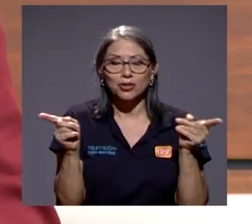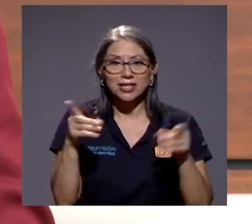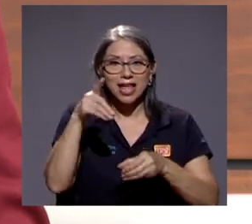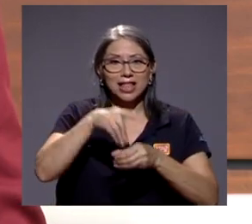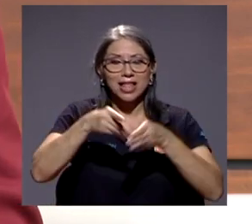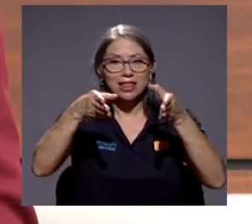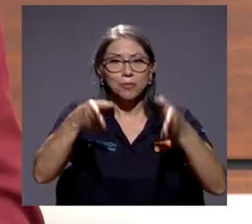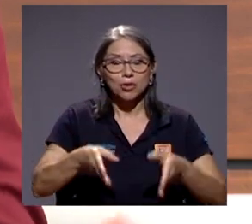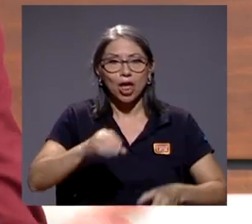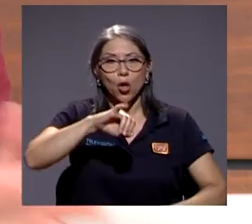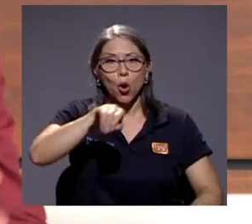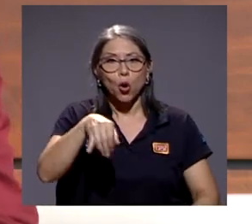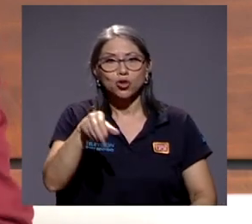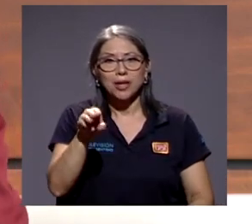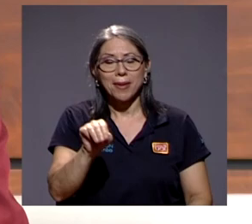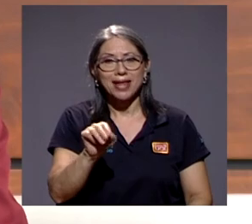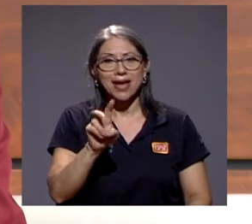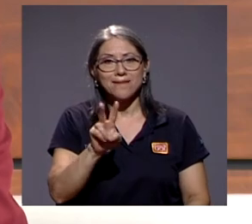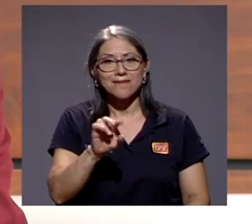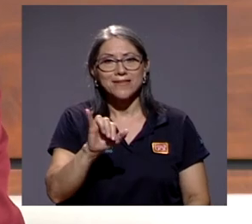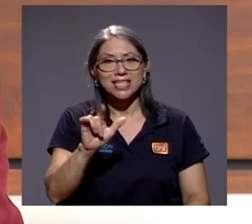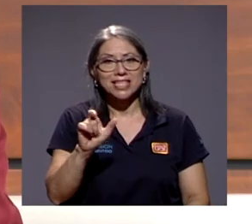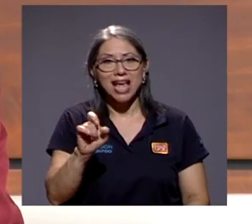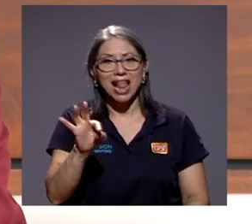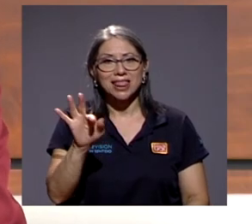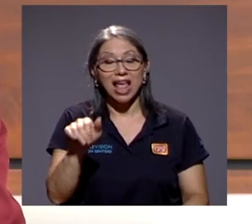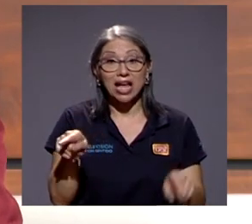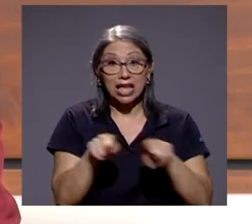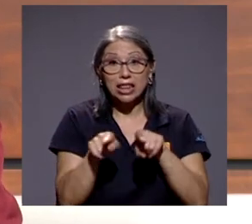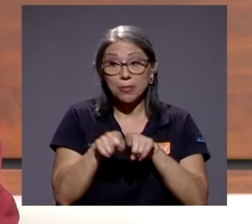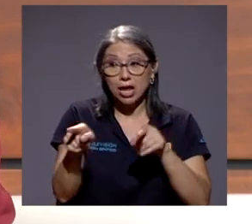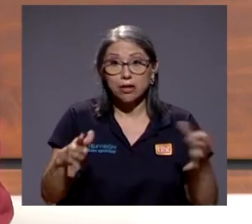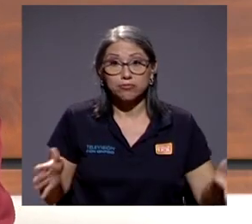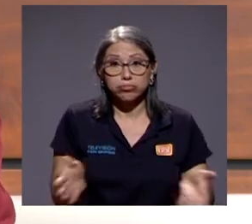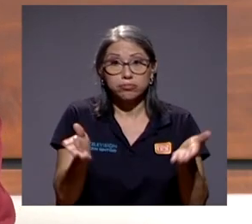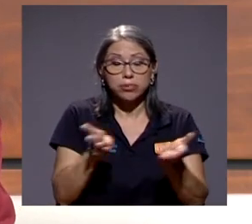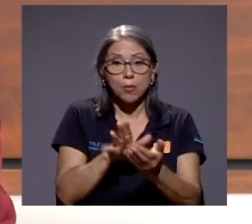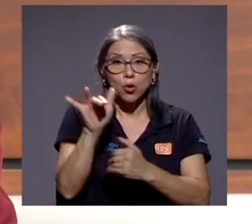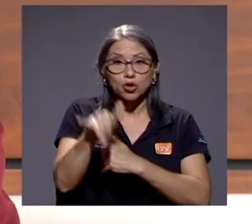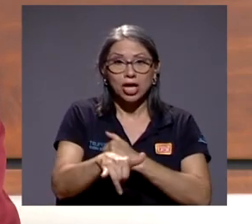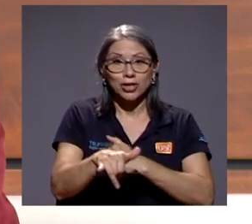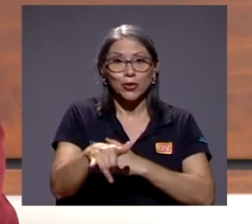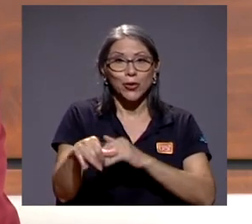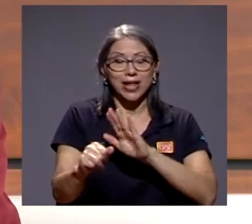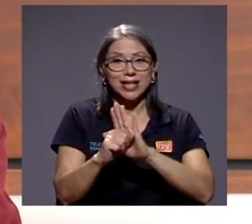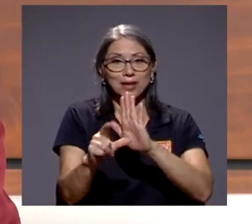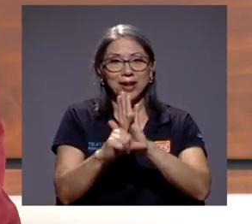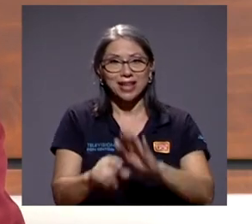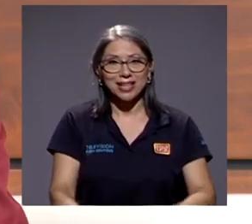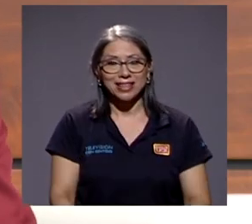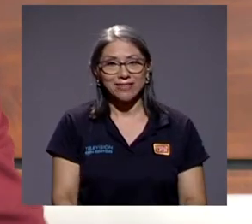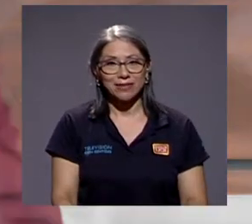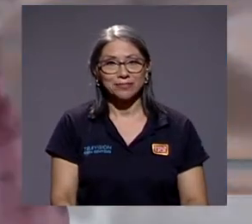diputado josé maría villalta que es otro de los grandes impulsores de este proyecto en la asamblea legislativa